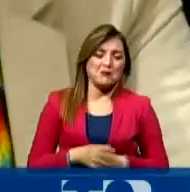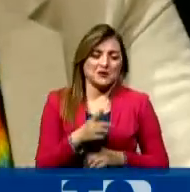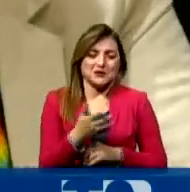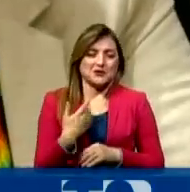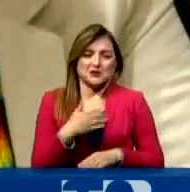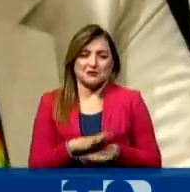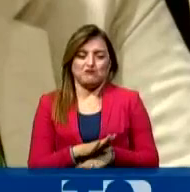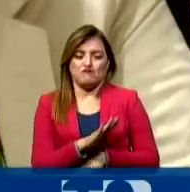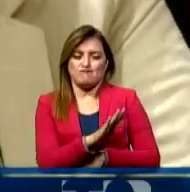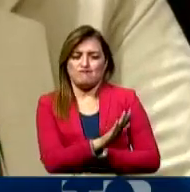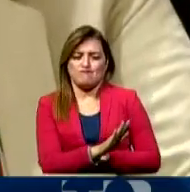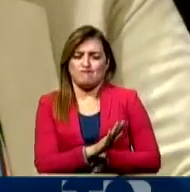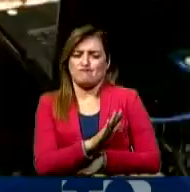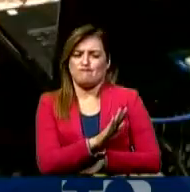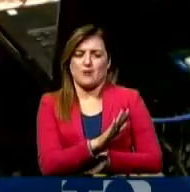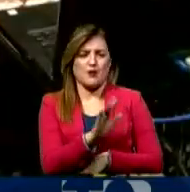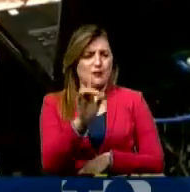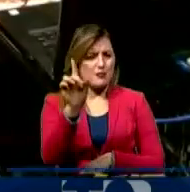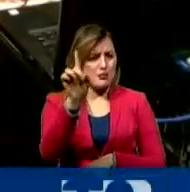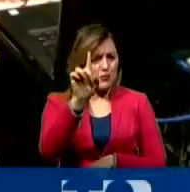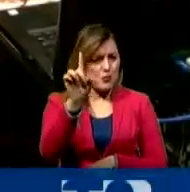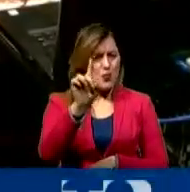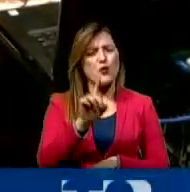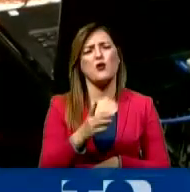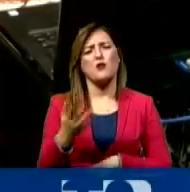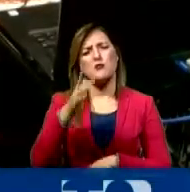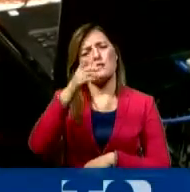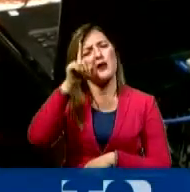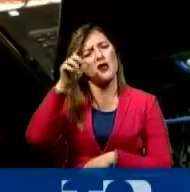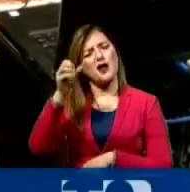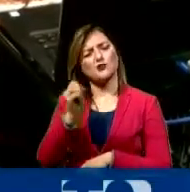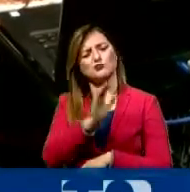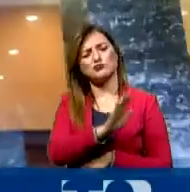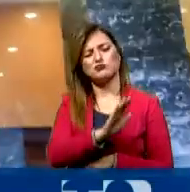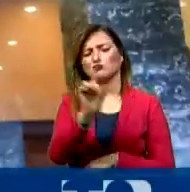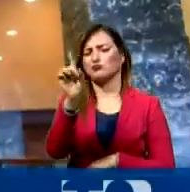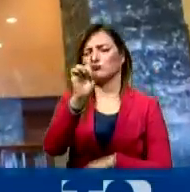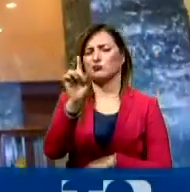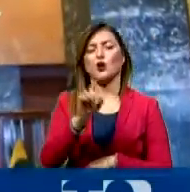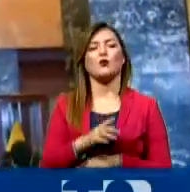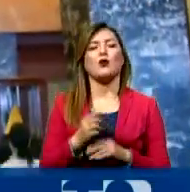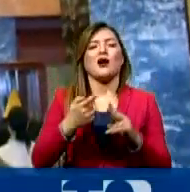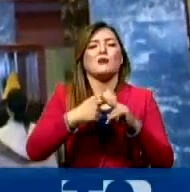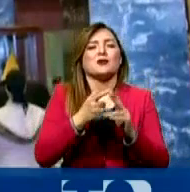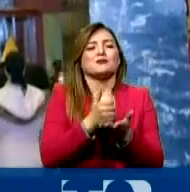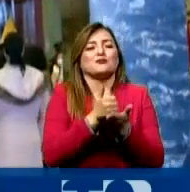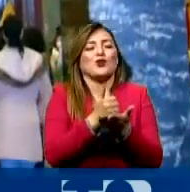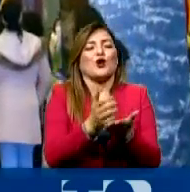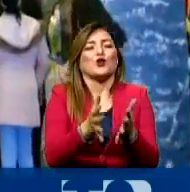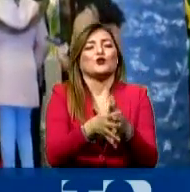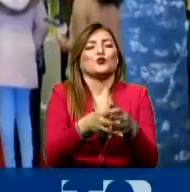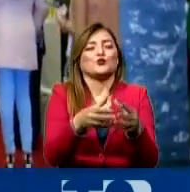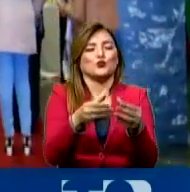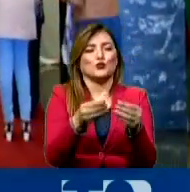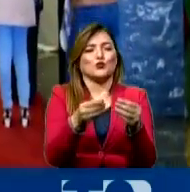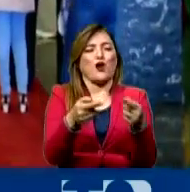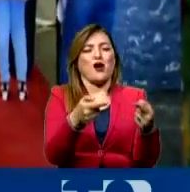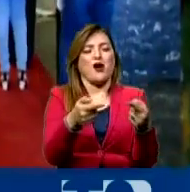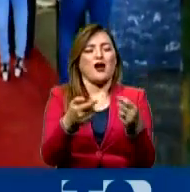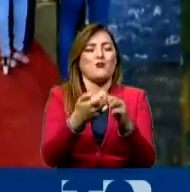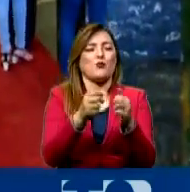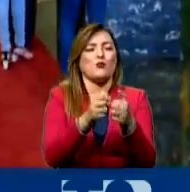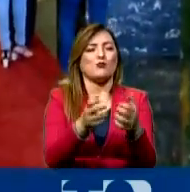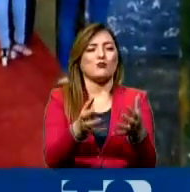como una herramienta que efectivamente tienda a superar los conflictos que se suscitan en el sistema